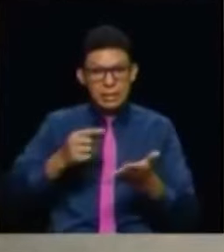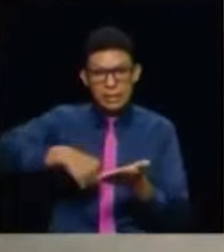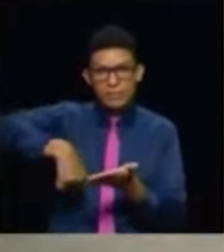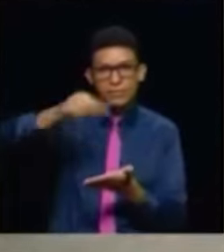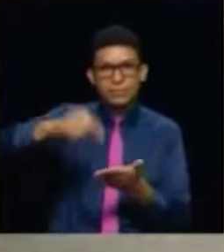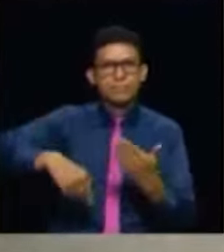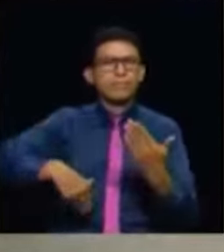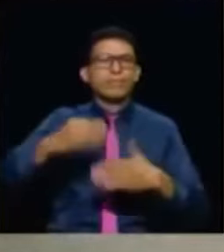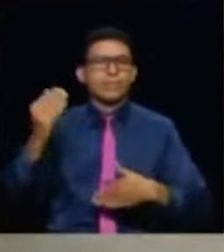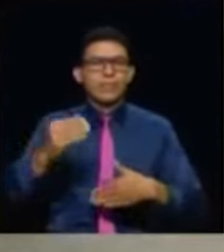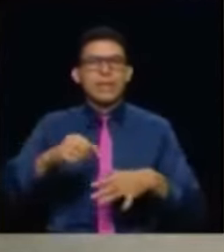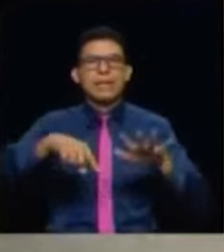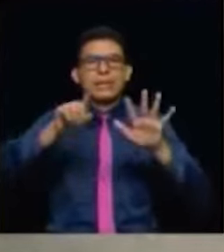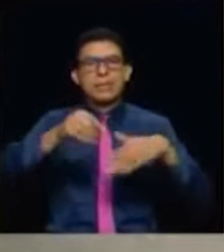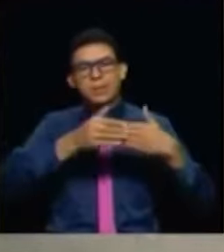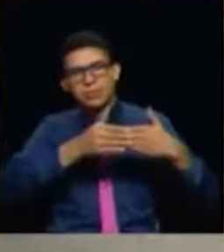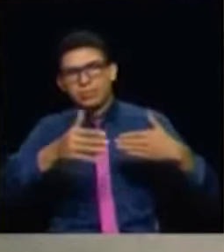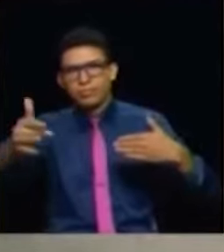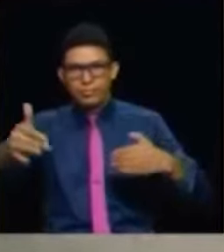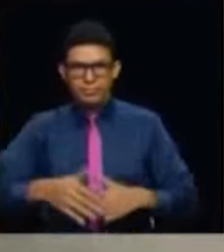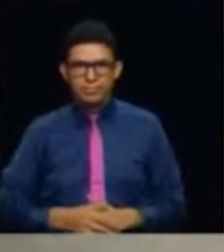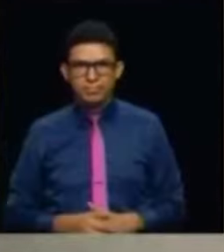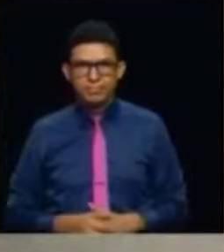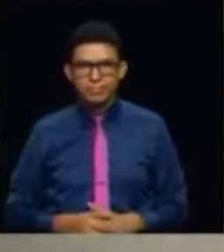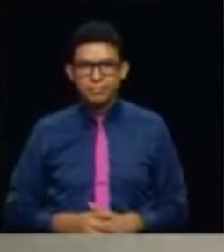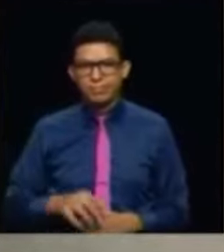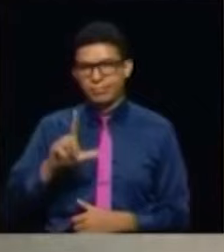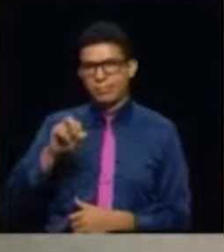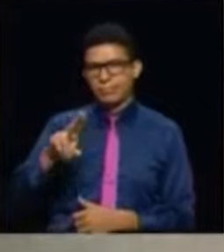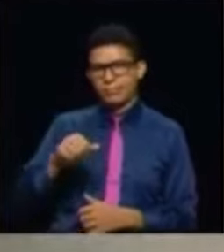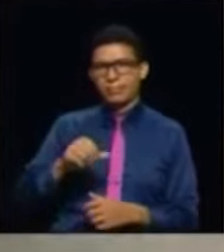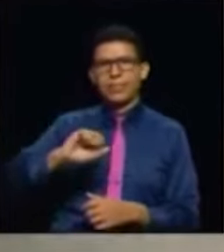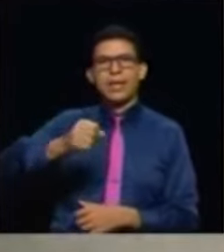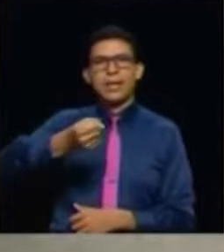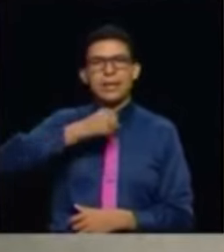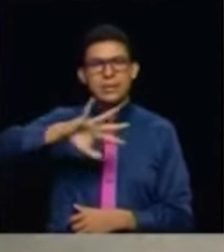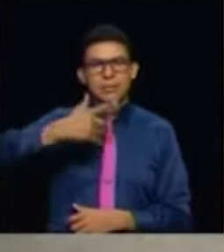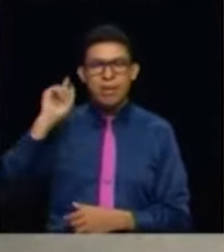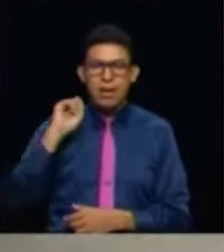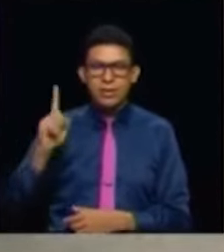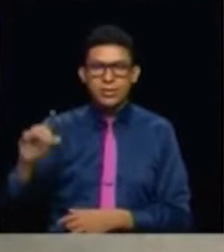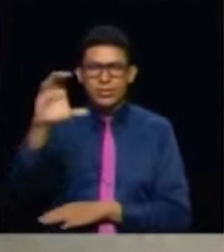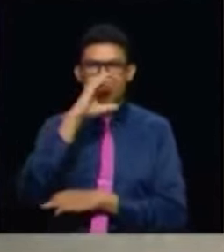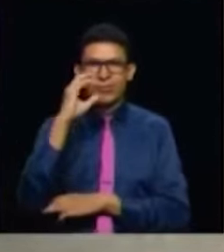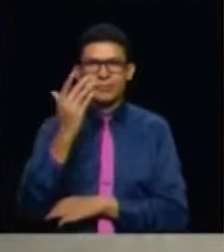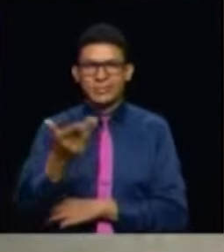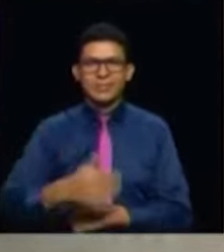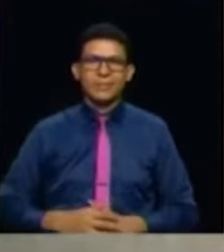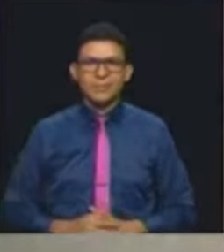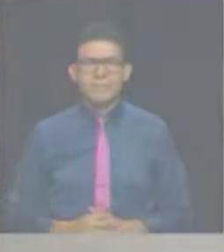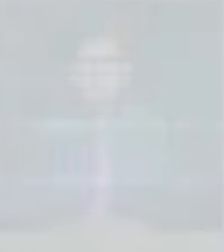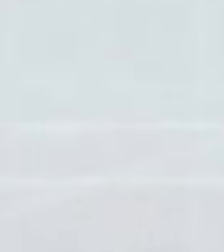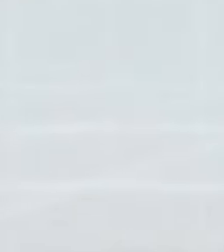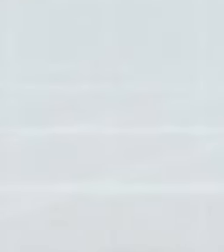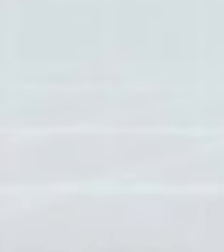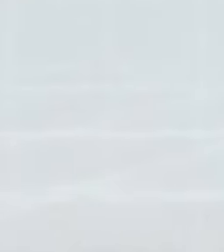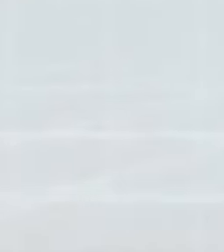entrará a regir los 6 meses siguientes. Informó Lina Arias para Noticinco, el noticiero de más trayectoria en el país.